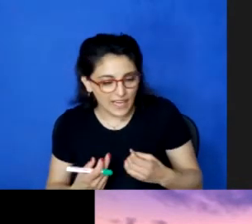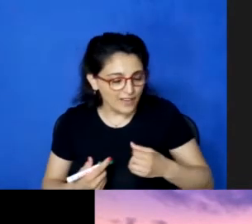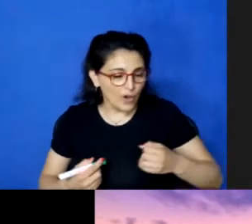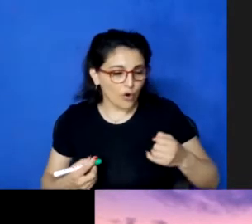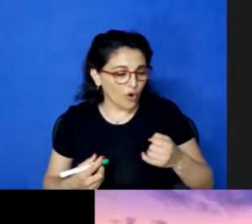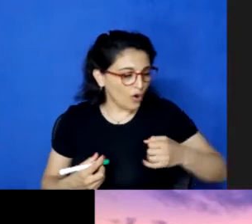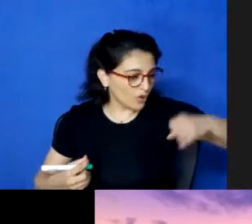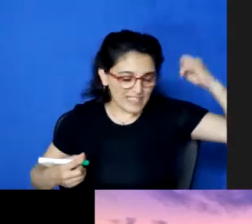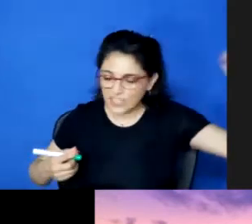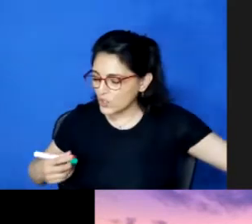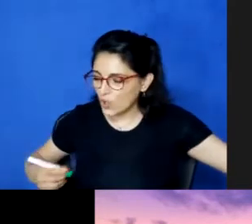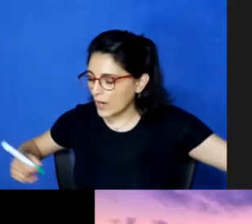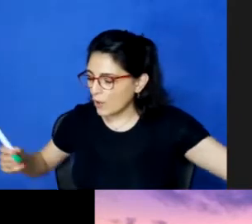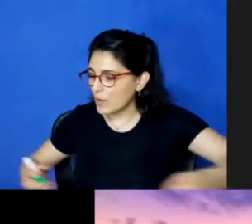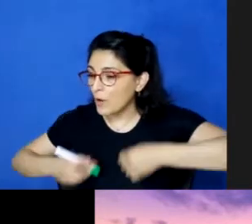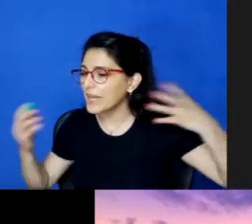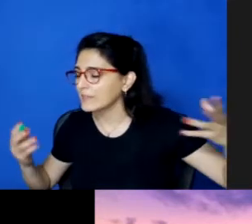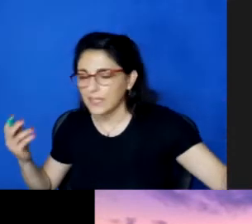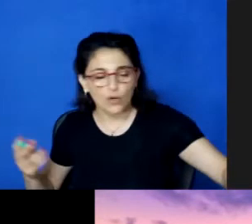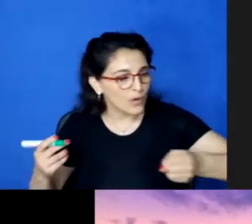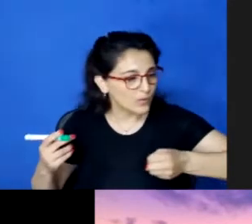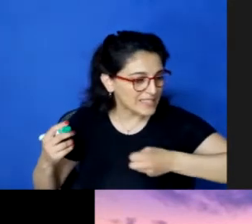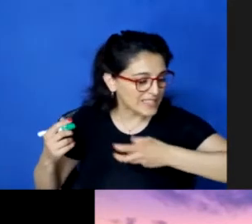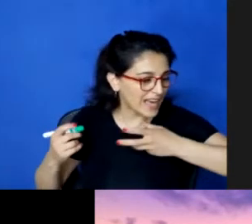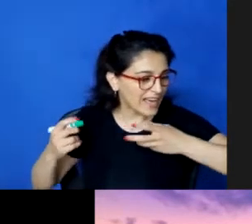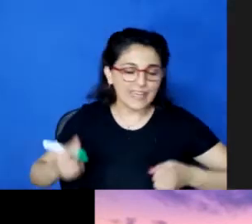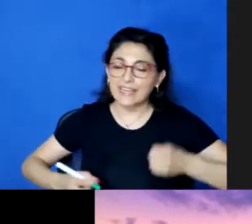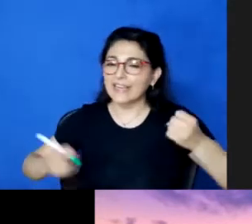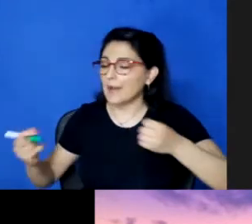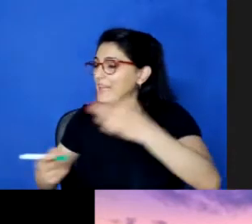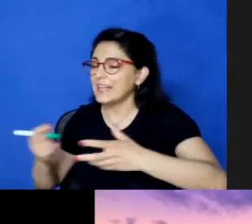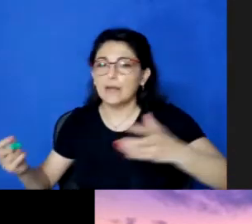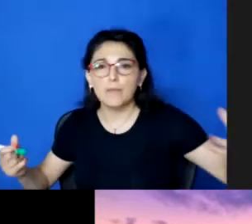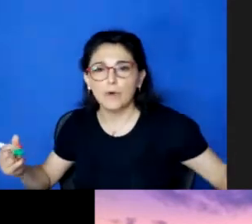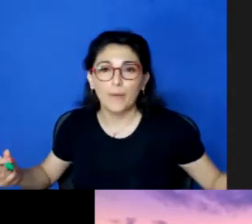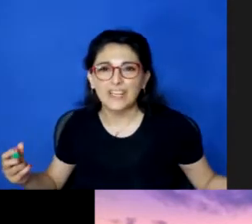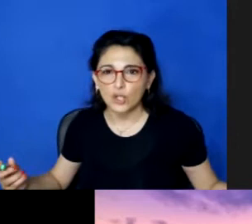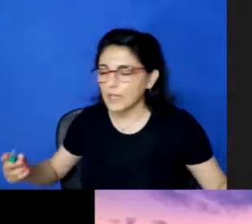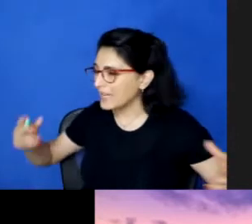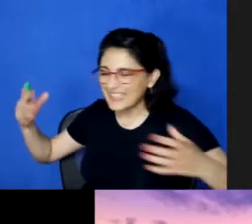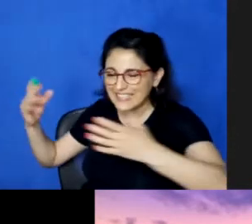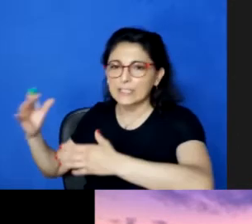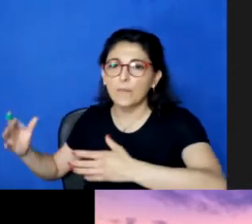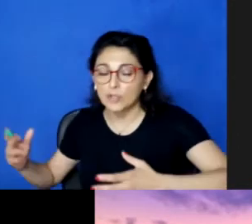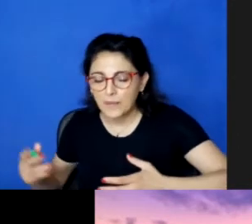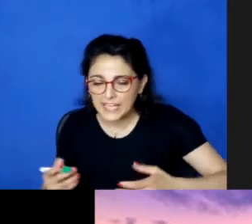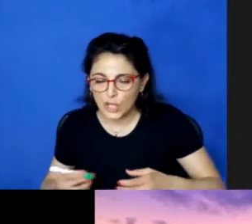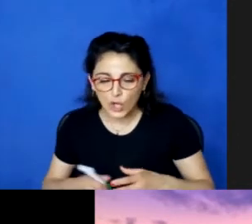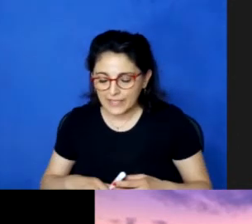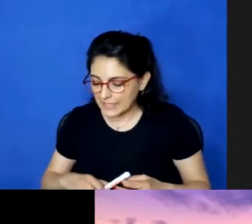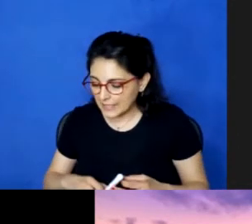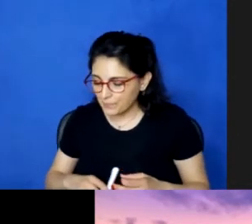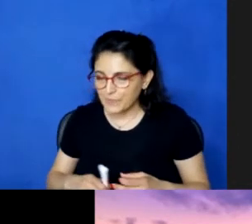idea, o de hacer yoga, o de moverte, o aunque sea caminar en el mismo balcón de mi casa que tiene